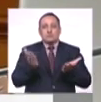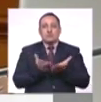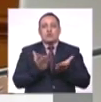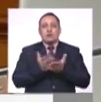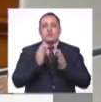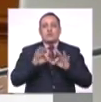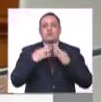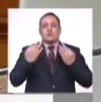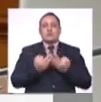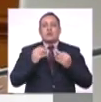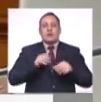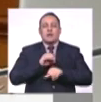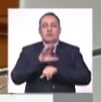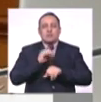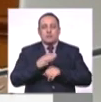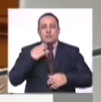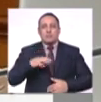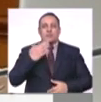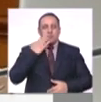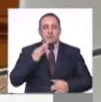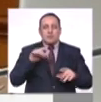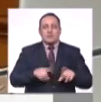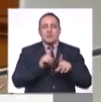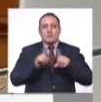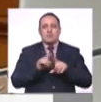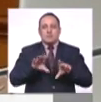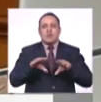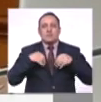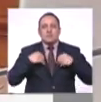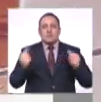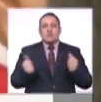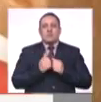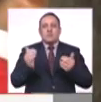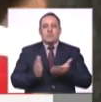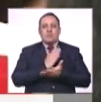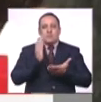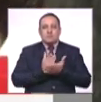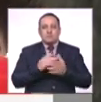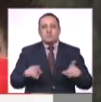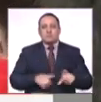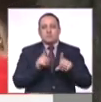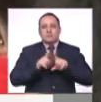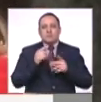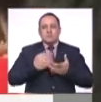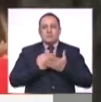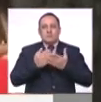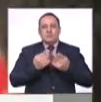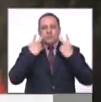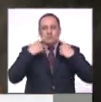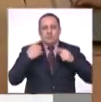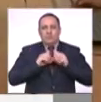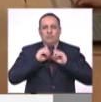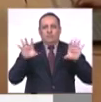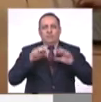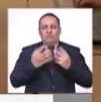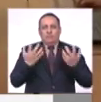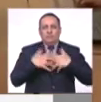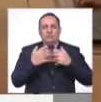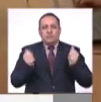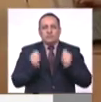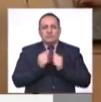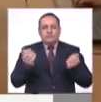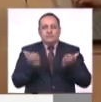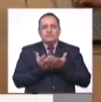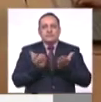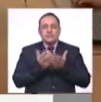familiar, capacitando a los padres para afrontar y prevenir conflictos. Además, propone fomentar la inclusión educativa y social